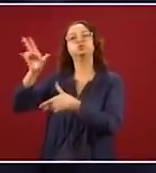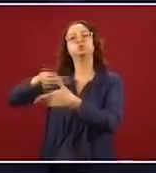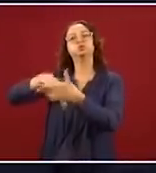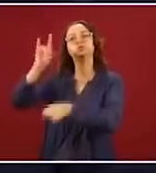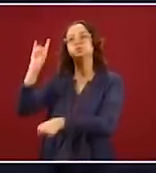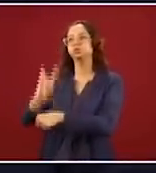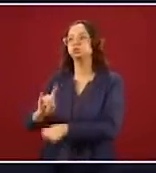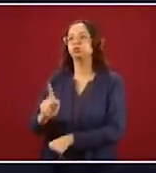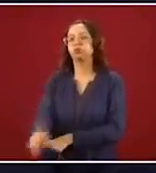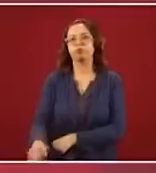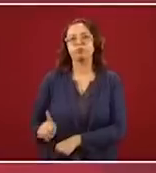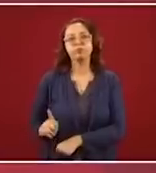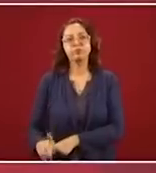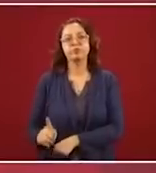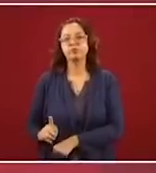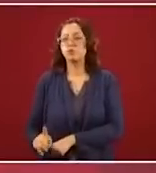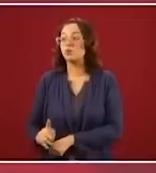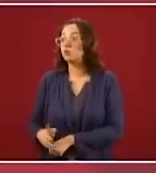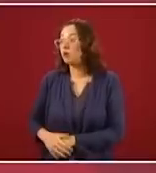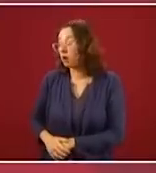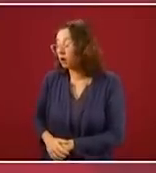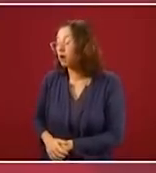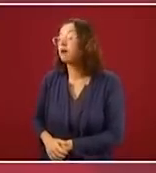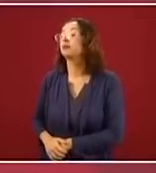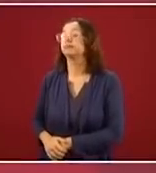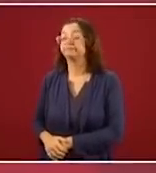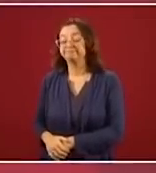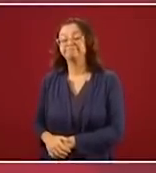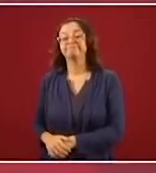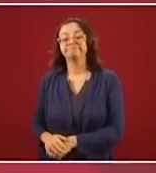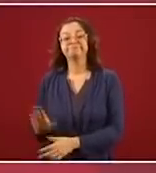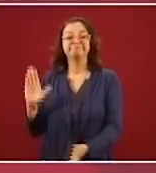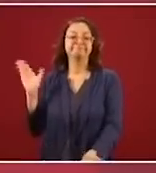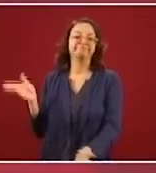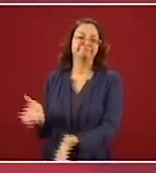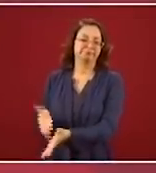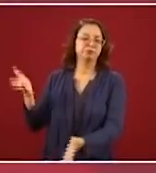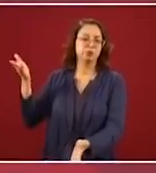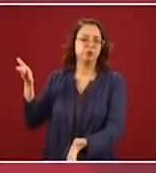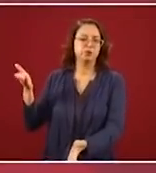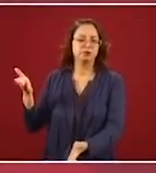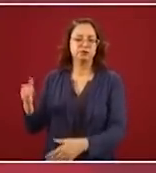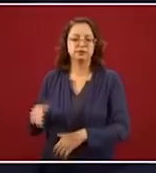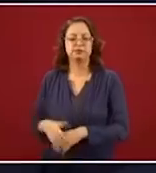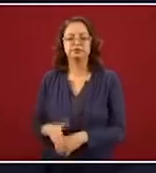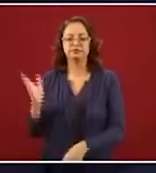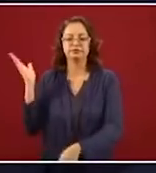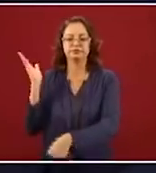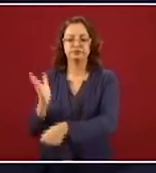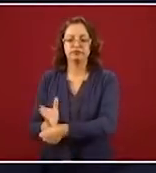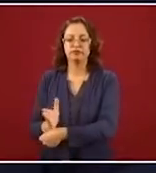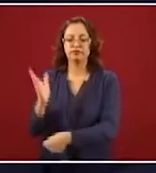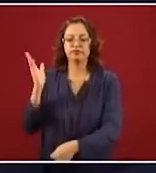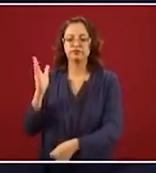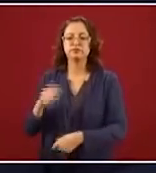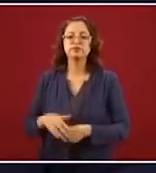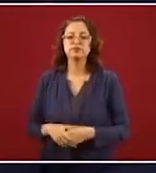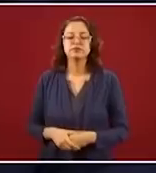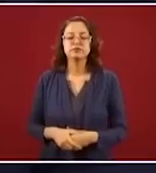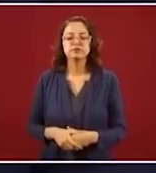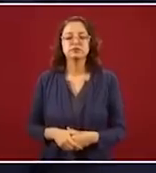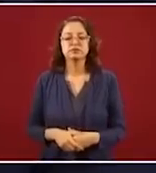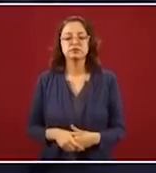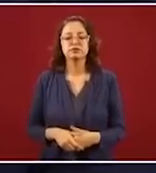pues entonces sí, se hace acreedor pues, a una multa y va a seguir